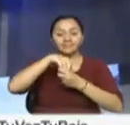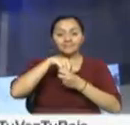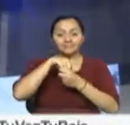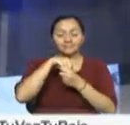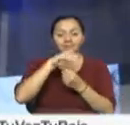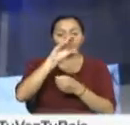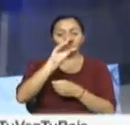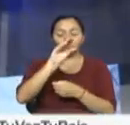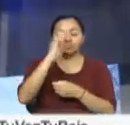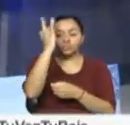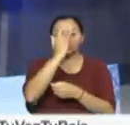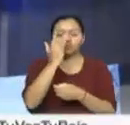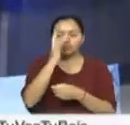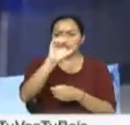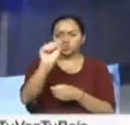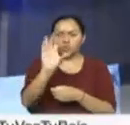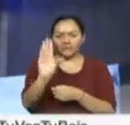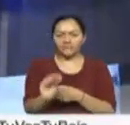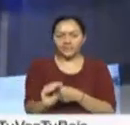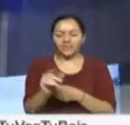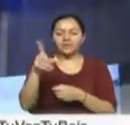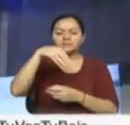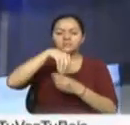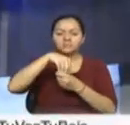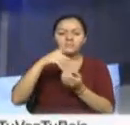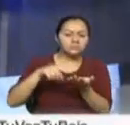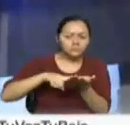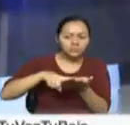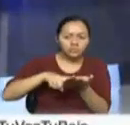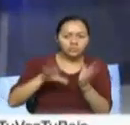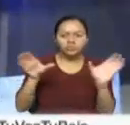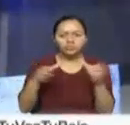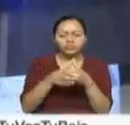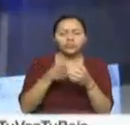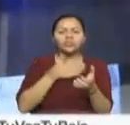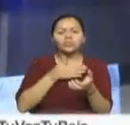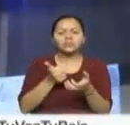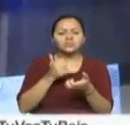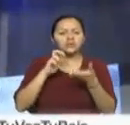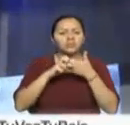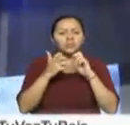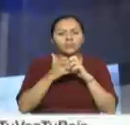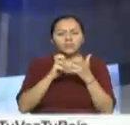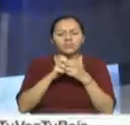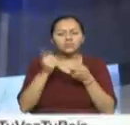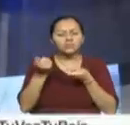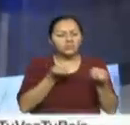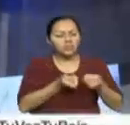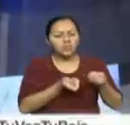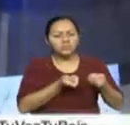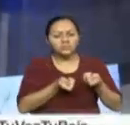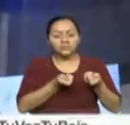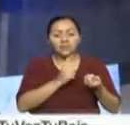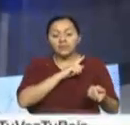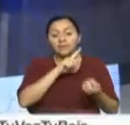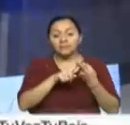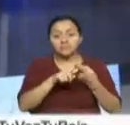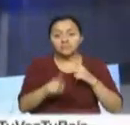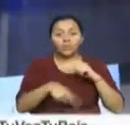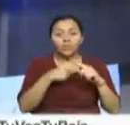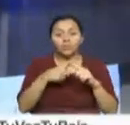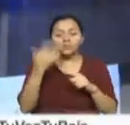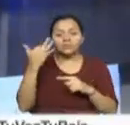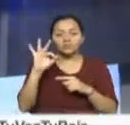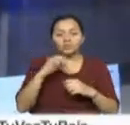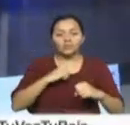comunes de África, uno de ellos los conflictos internos y las secuelas que aún existen del colonialismo. La cita se extenderá hasta el